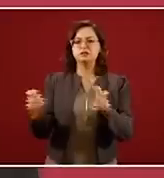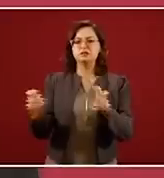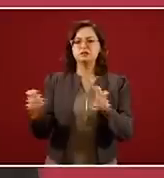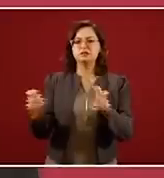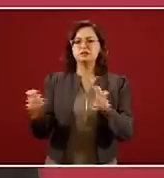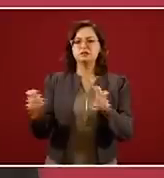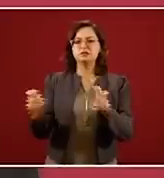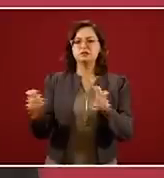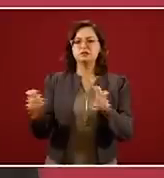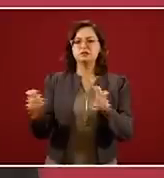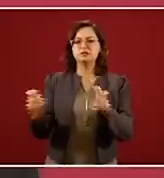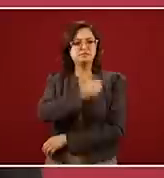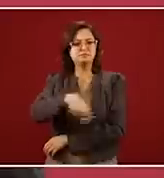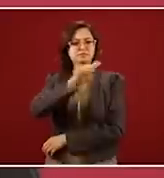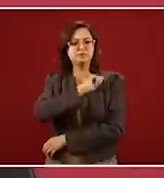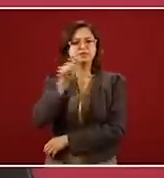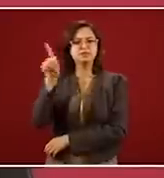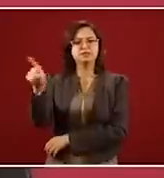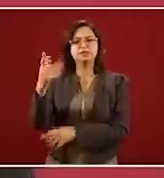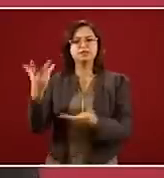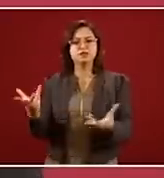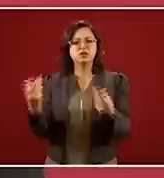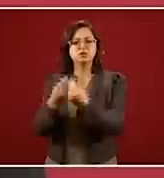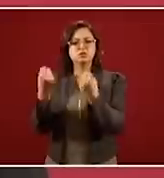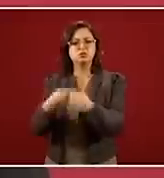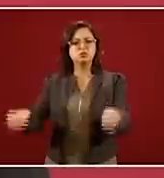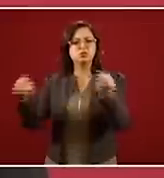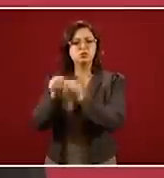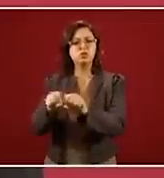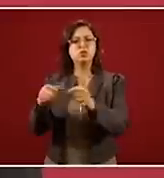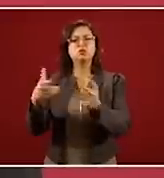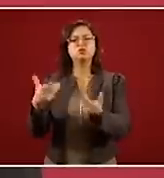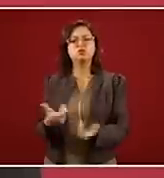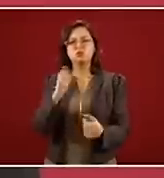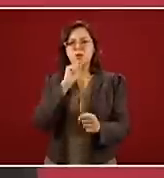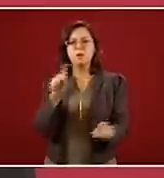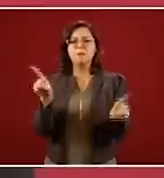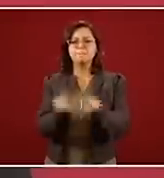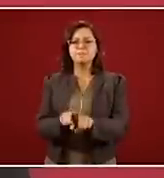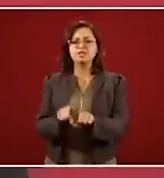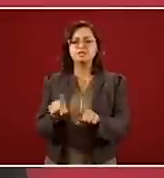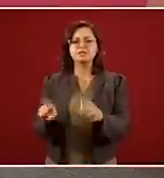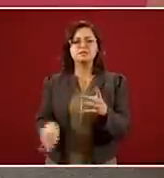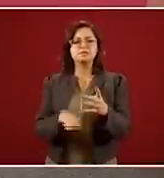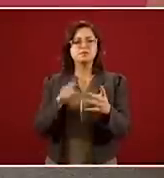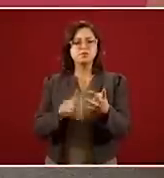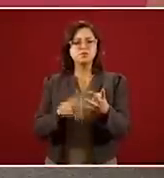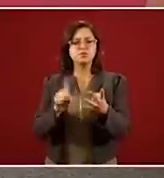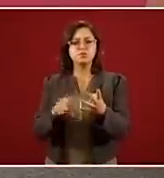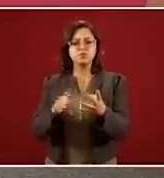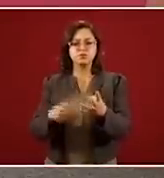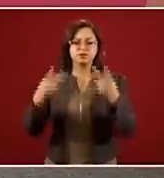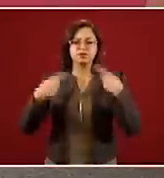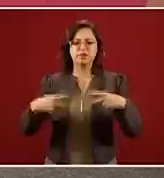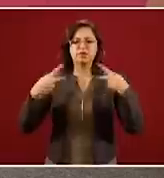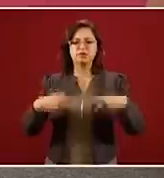de Pemex en España, en una sociedad, lo de un fraude a trabajadores